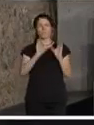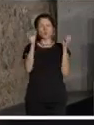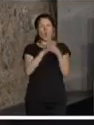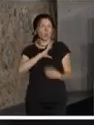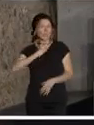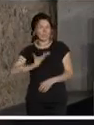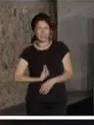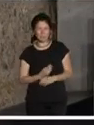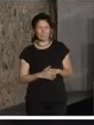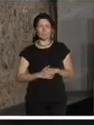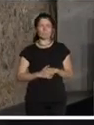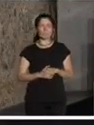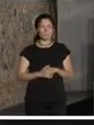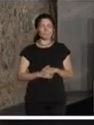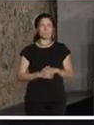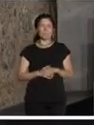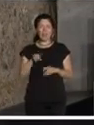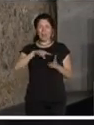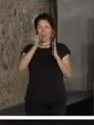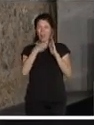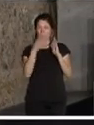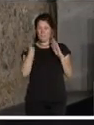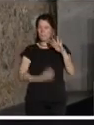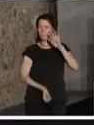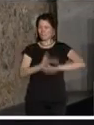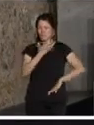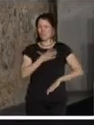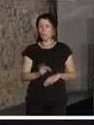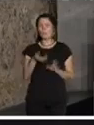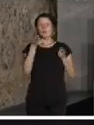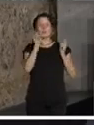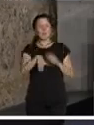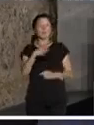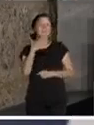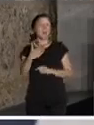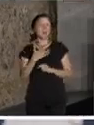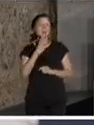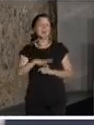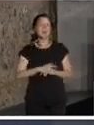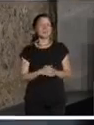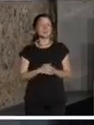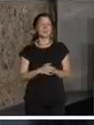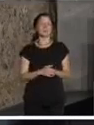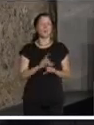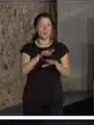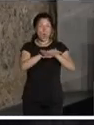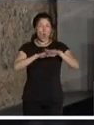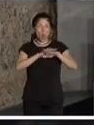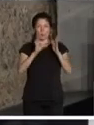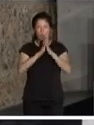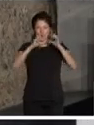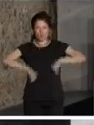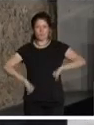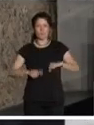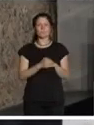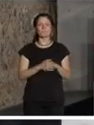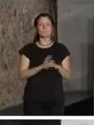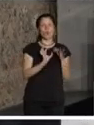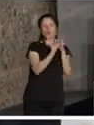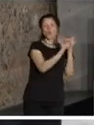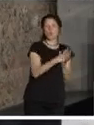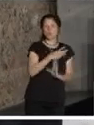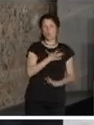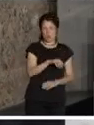colectivos trans ha sido posible sacar esta ley adelante pero también gracias a que había un gobierno de coalición en el que estaba